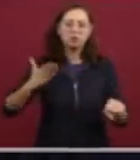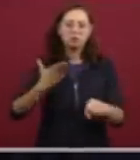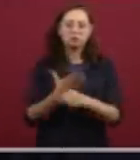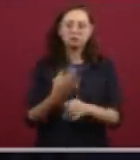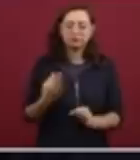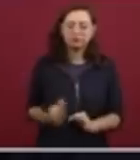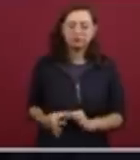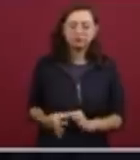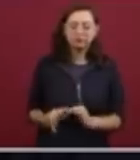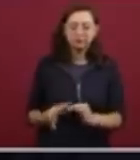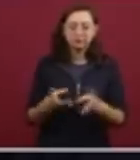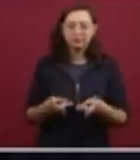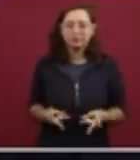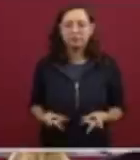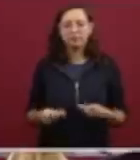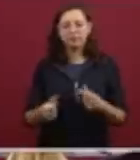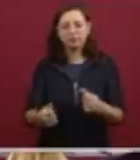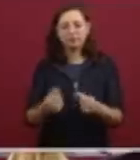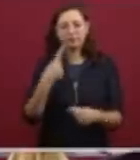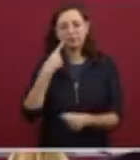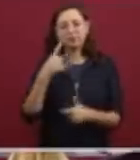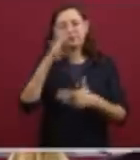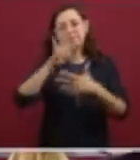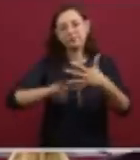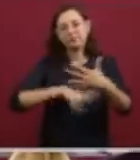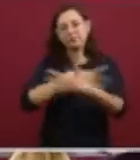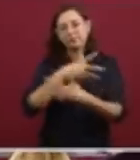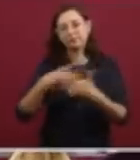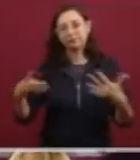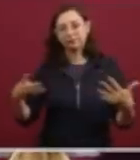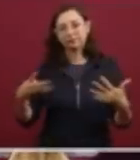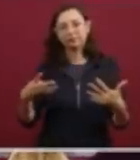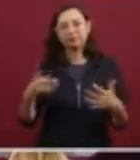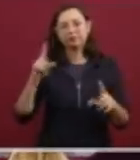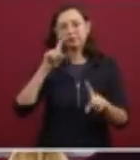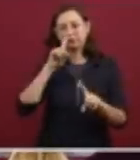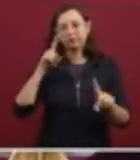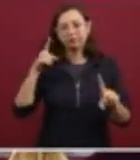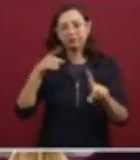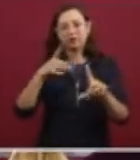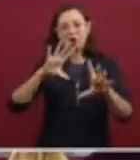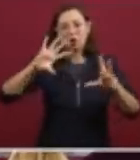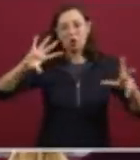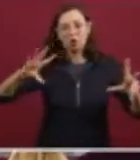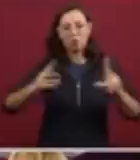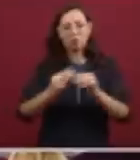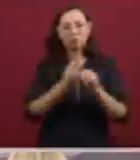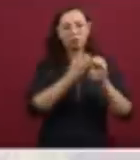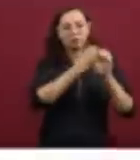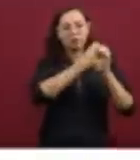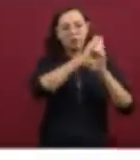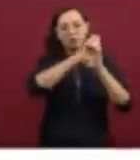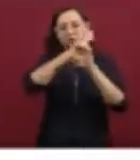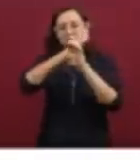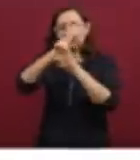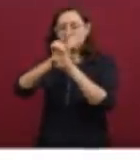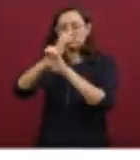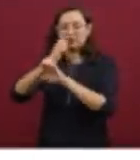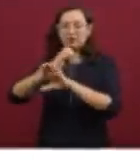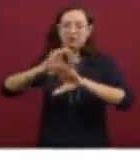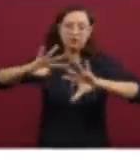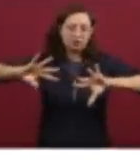públicos. Podemos ver en una tabla, esta tabla es la totalidad de todas las entidades del país, que